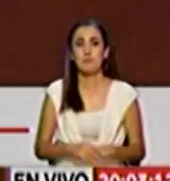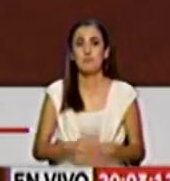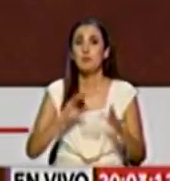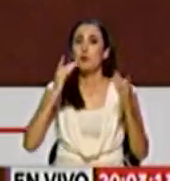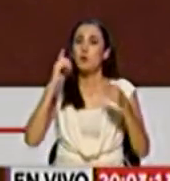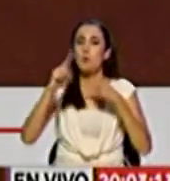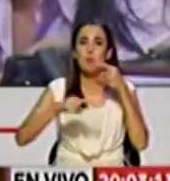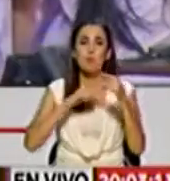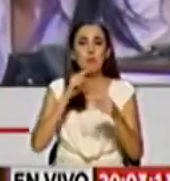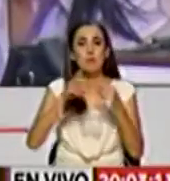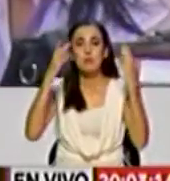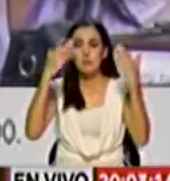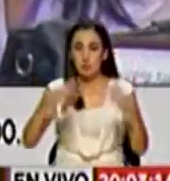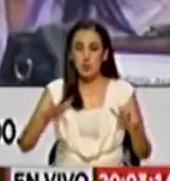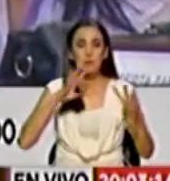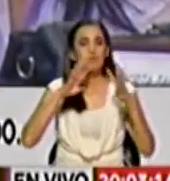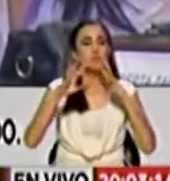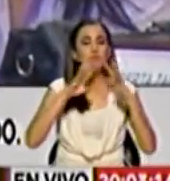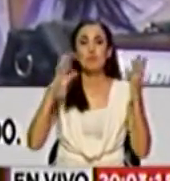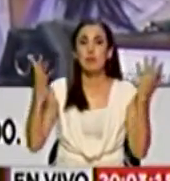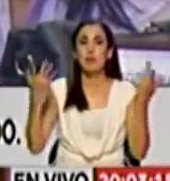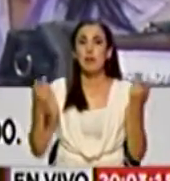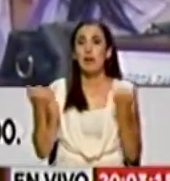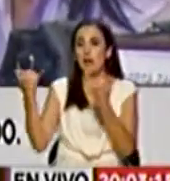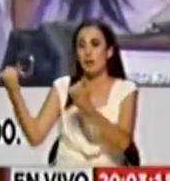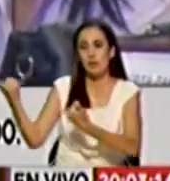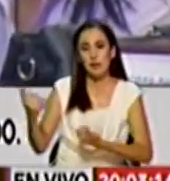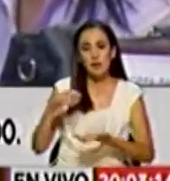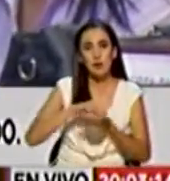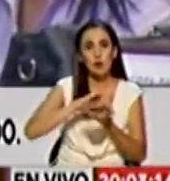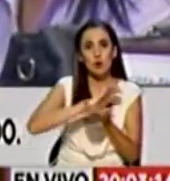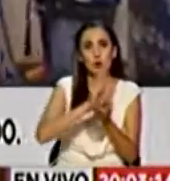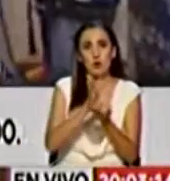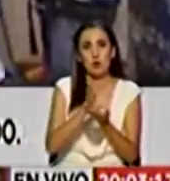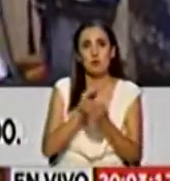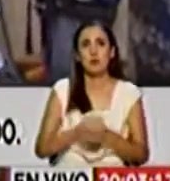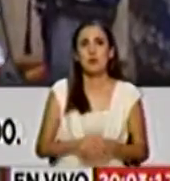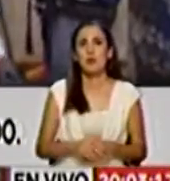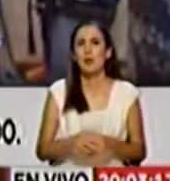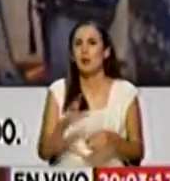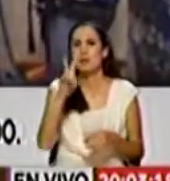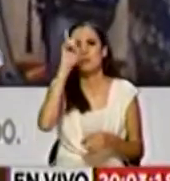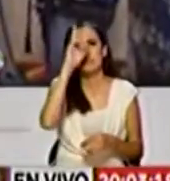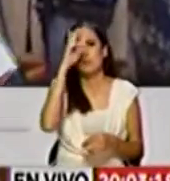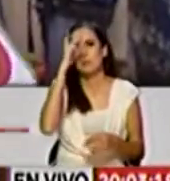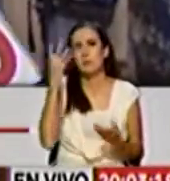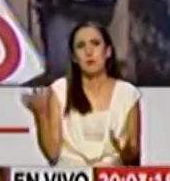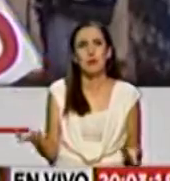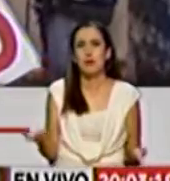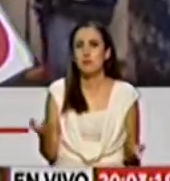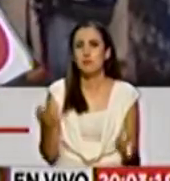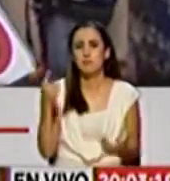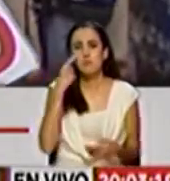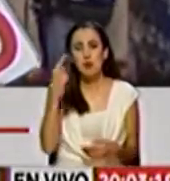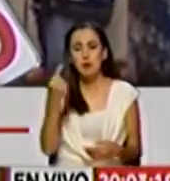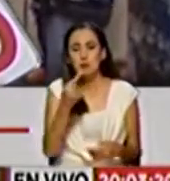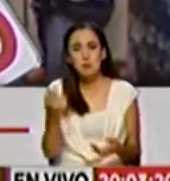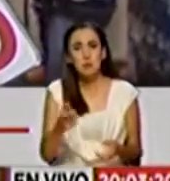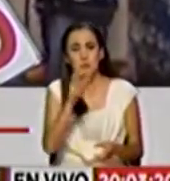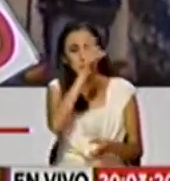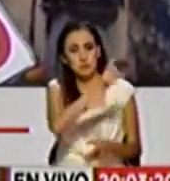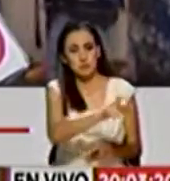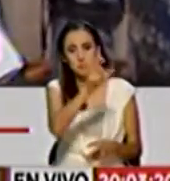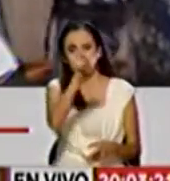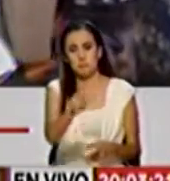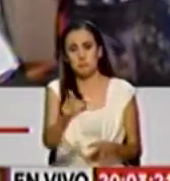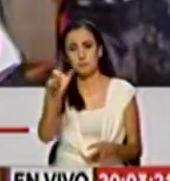comparecencia para legisladores consultados, las exposiciones no revelaron nada nuevo. Fallaron los recursos humanos, los personales de